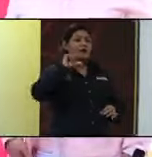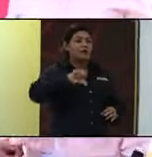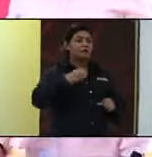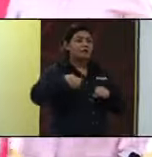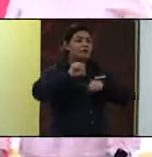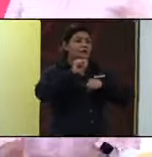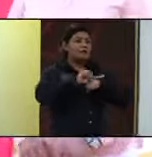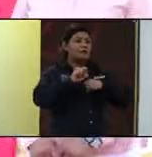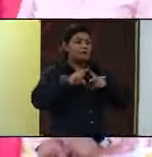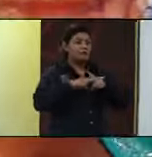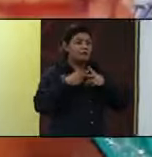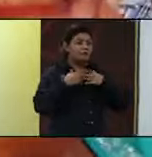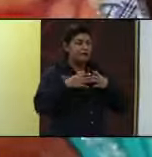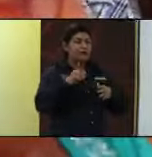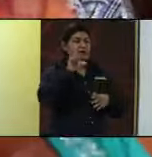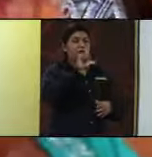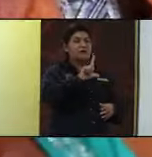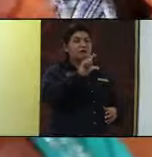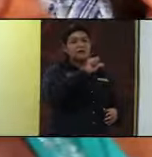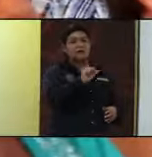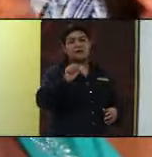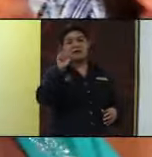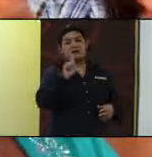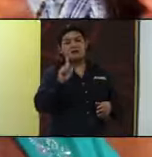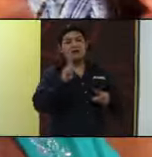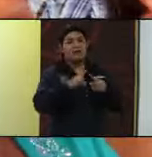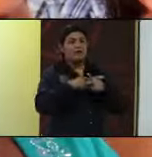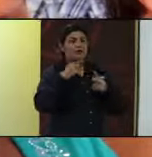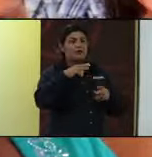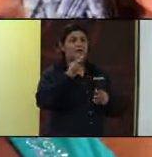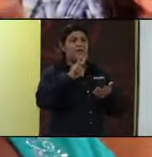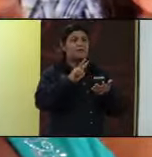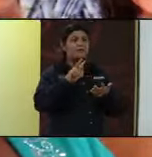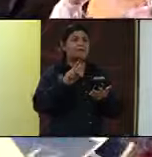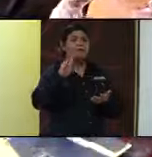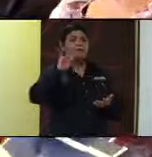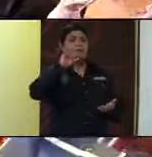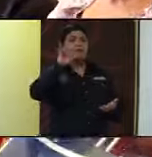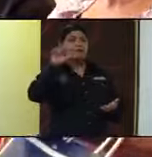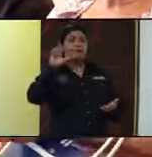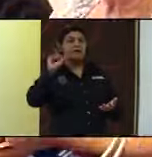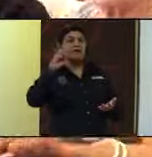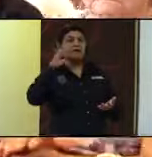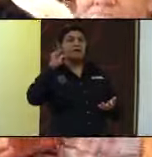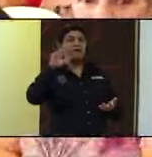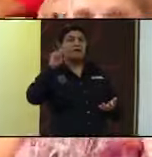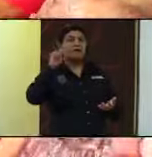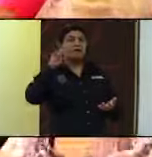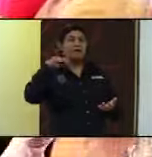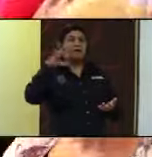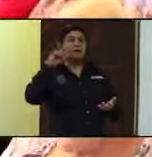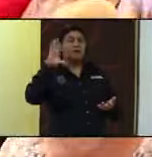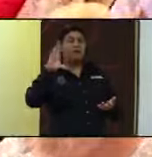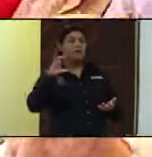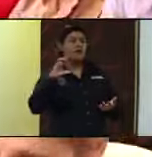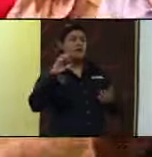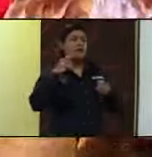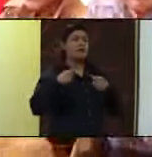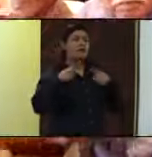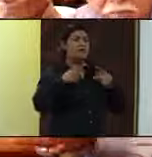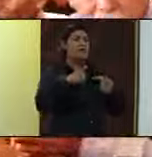semana arrancamos de lunes a domingo, iniciando en Villa Cuauhtémoc. También también beneficiamos a